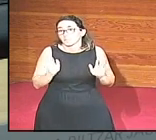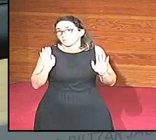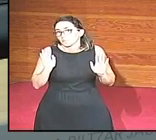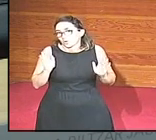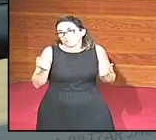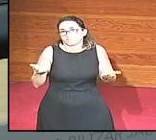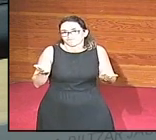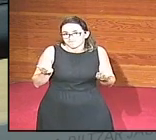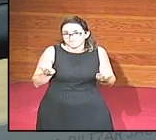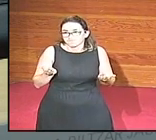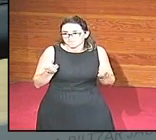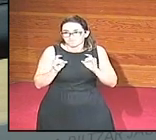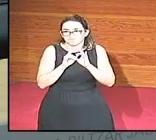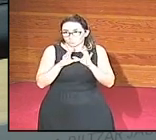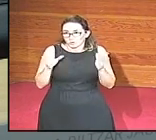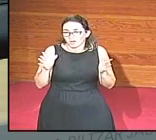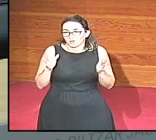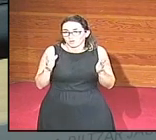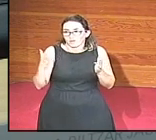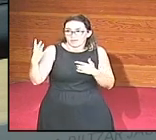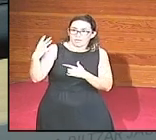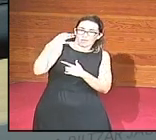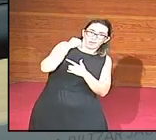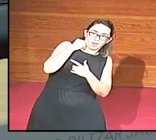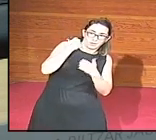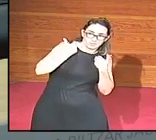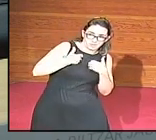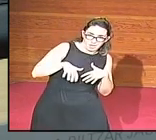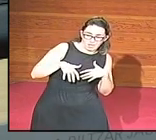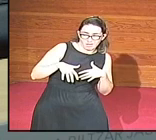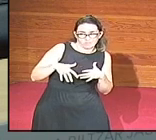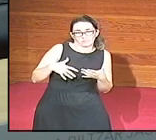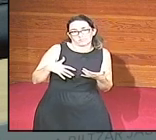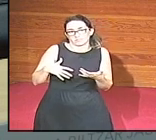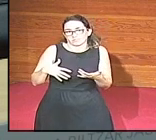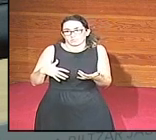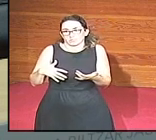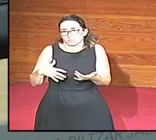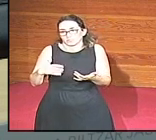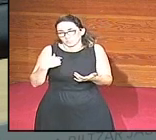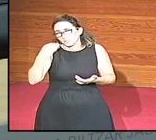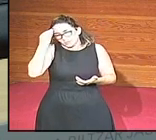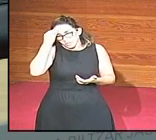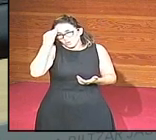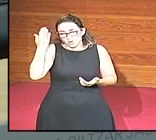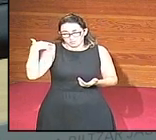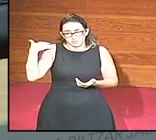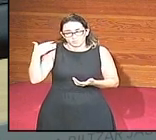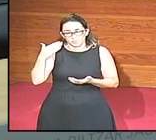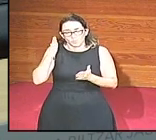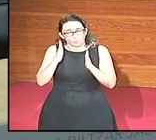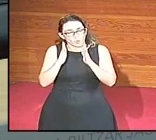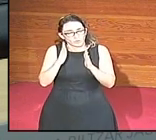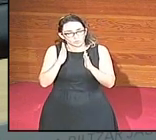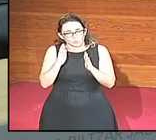Pero claro, obviamente, una vez te han invadido, yo creo que antes, igual en un momento dado, se podría haber buscado, podrían haber